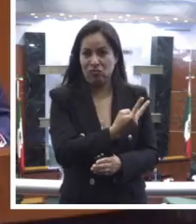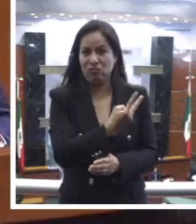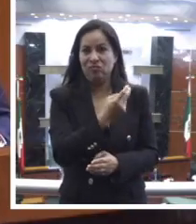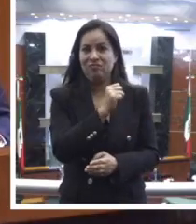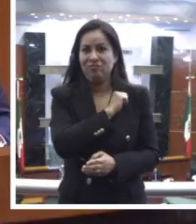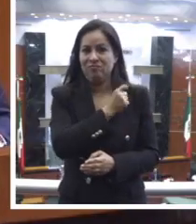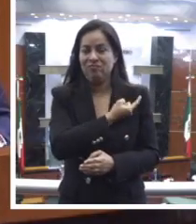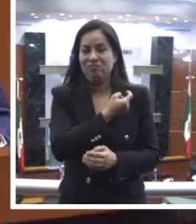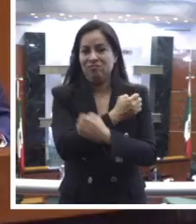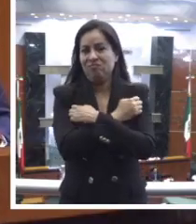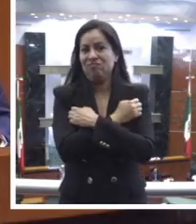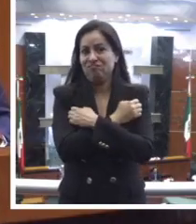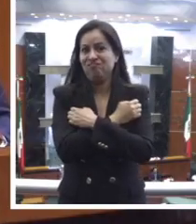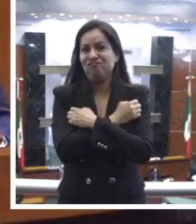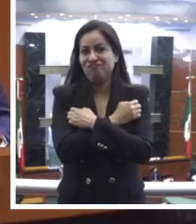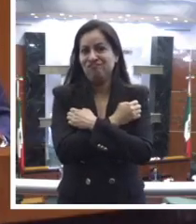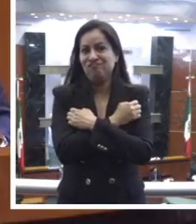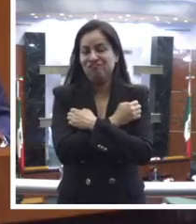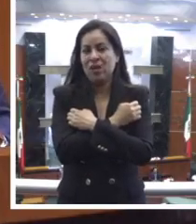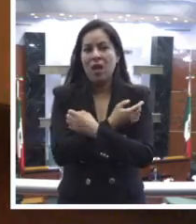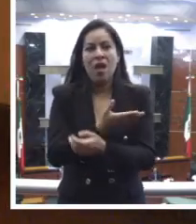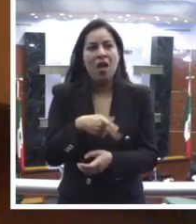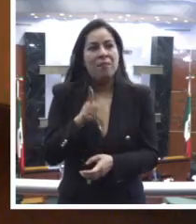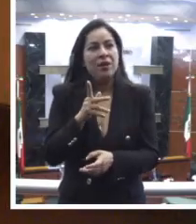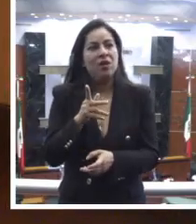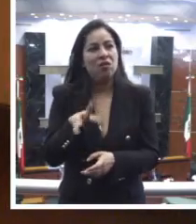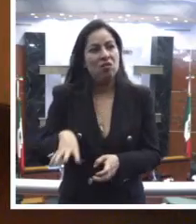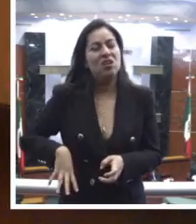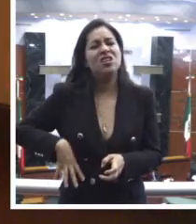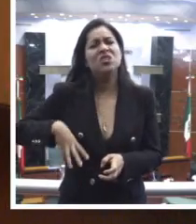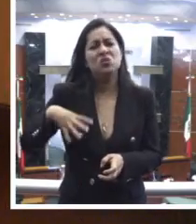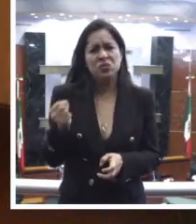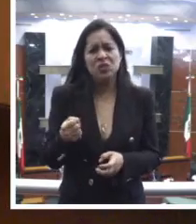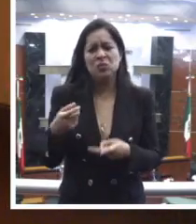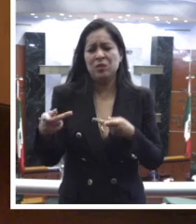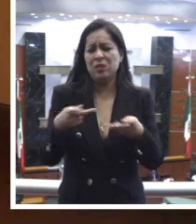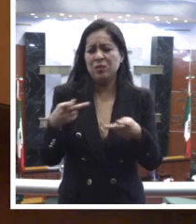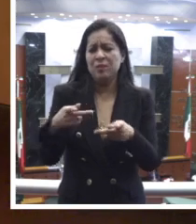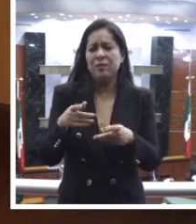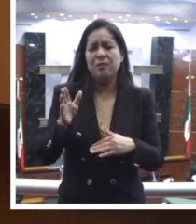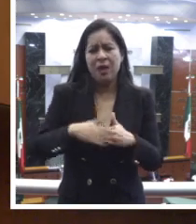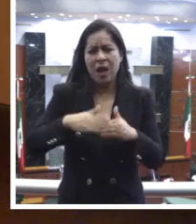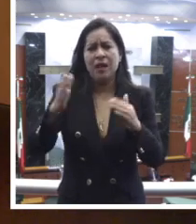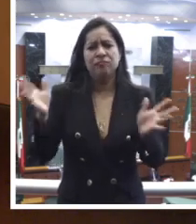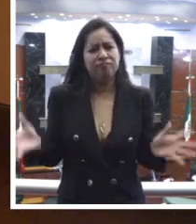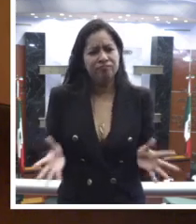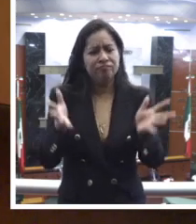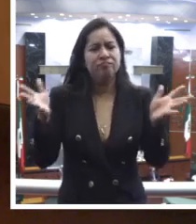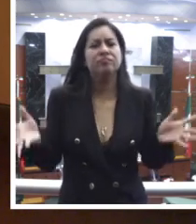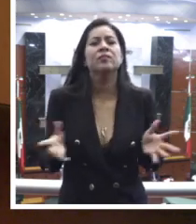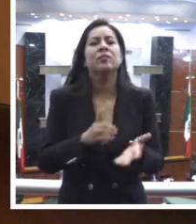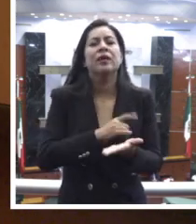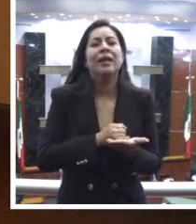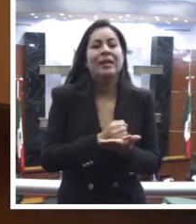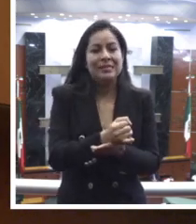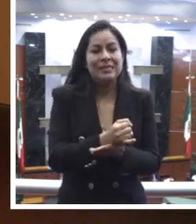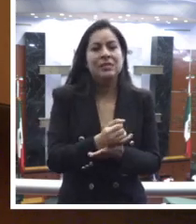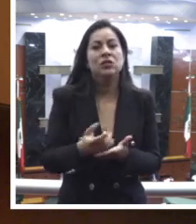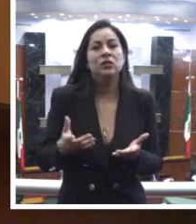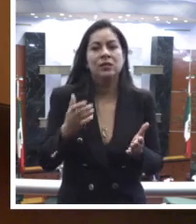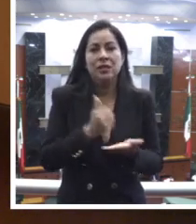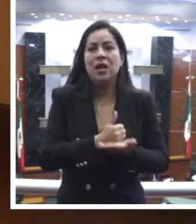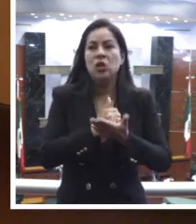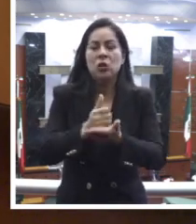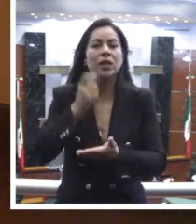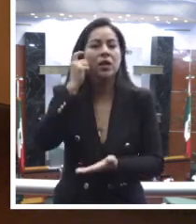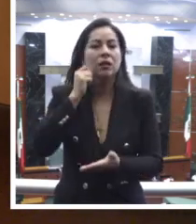¿Sí? Pero sin duda, hay esfuerzos para dar a la planeación un mayor énfasis para la toma de decisiones que ayuden a Guerrero a salir